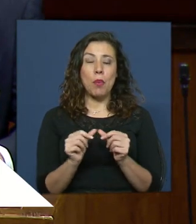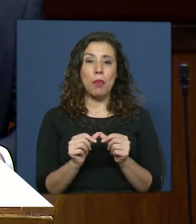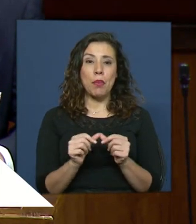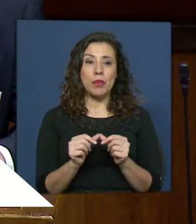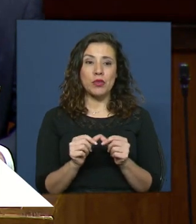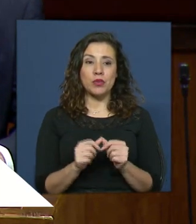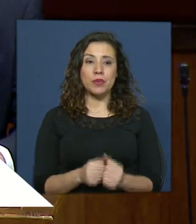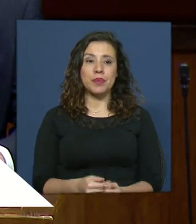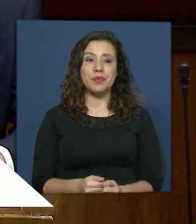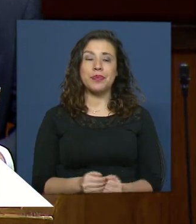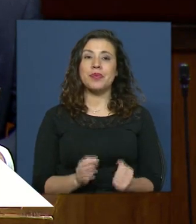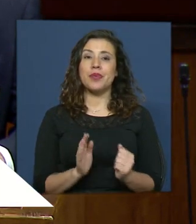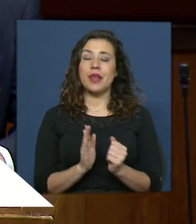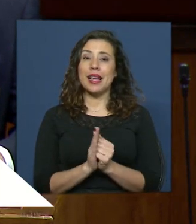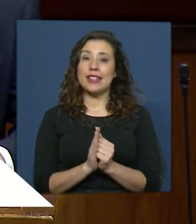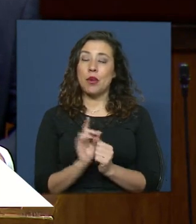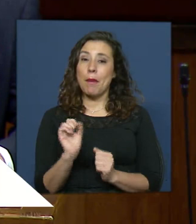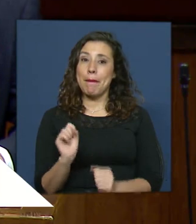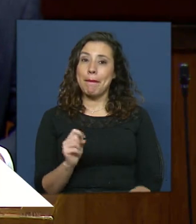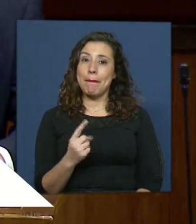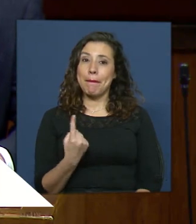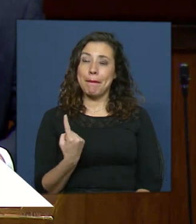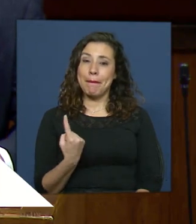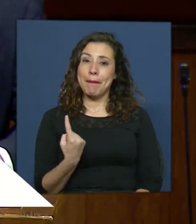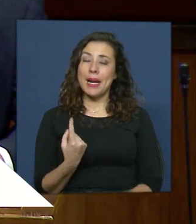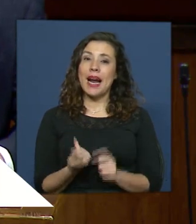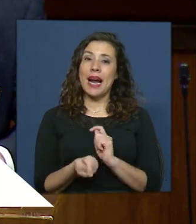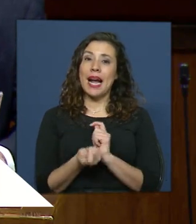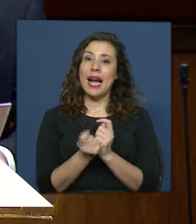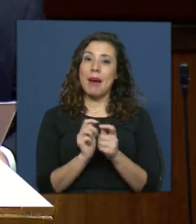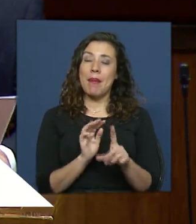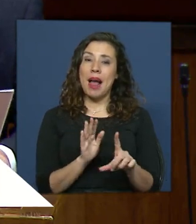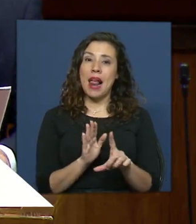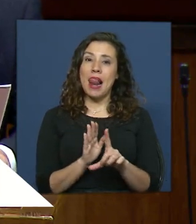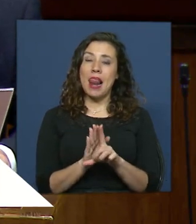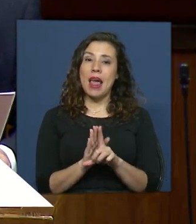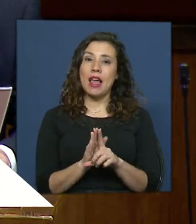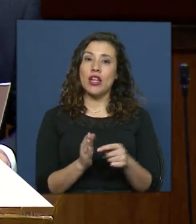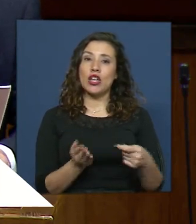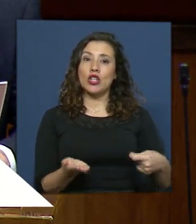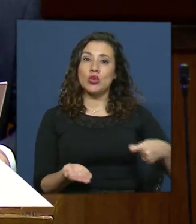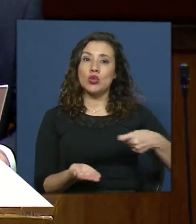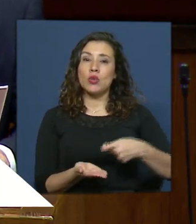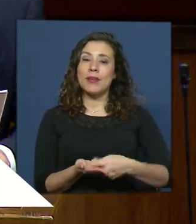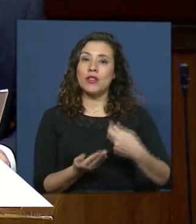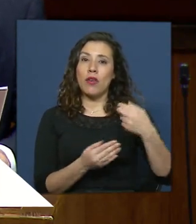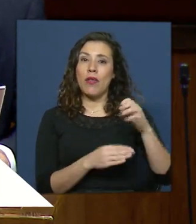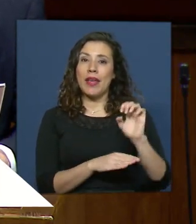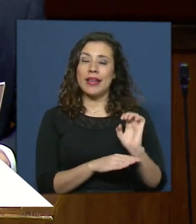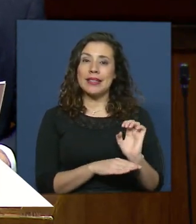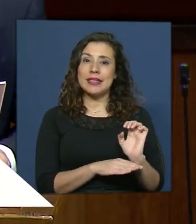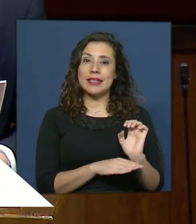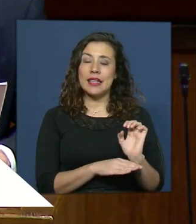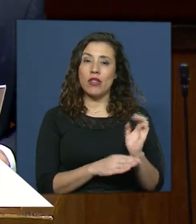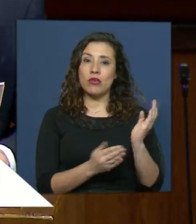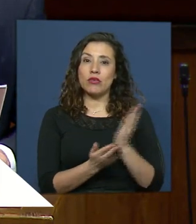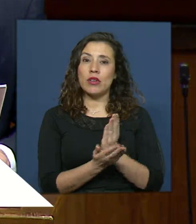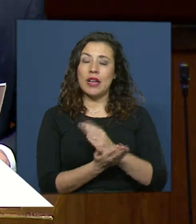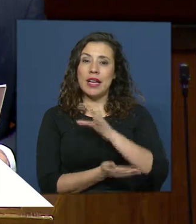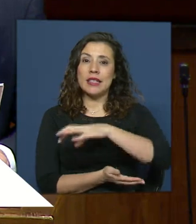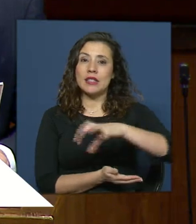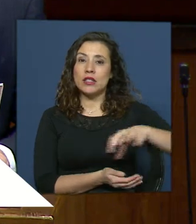transitorio. El artículo primero modifica la ley sobre subvención del Estado a